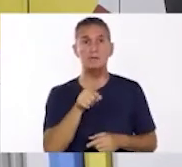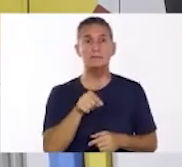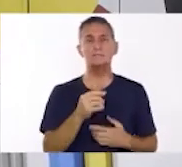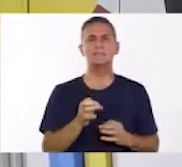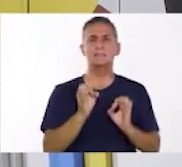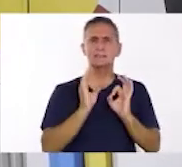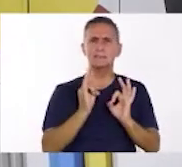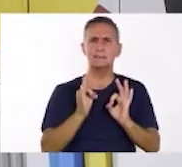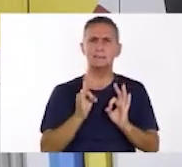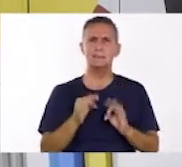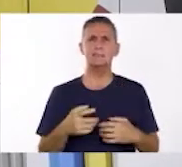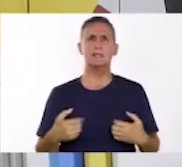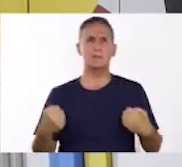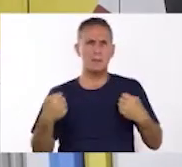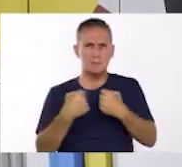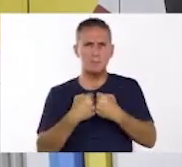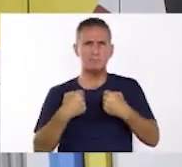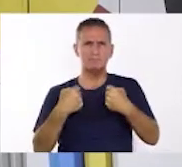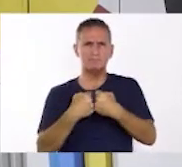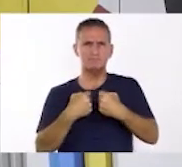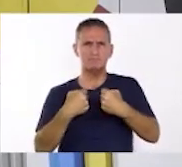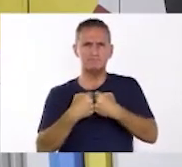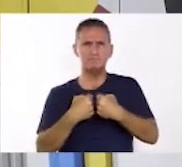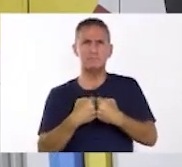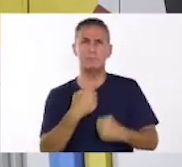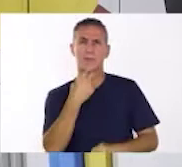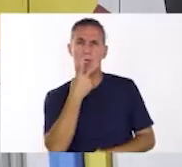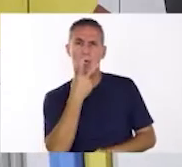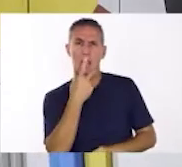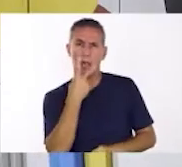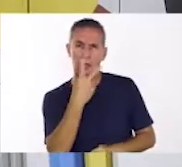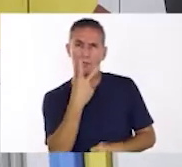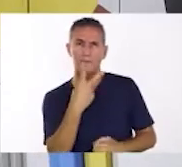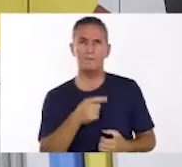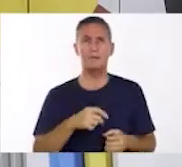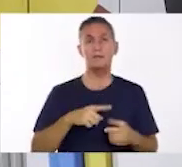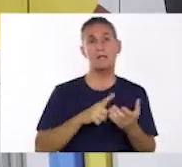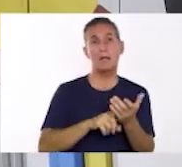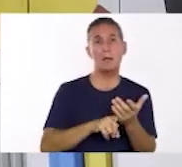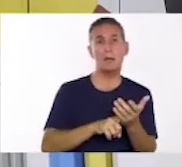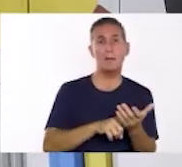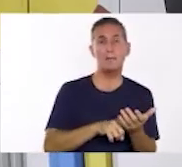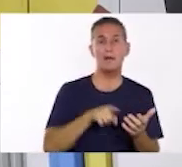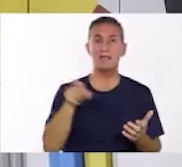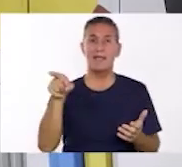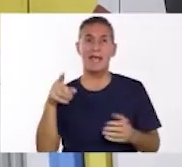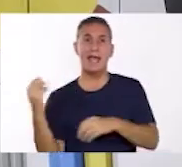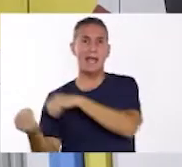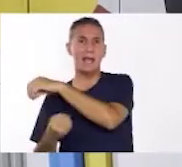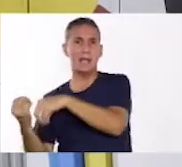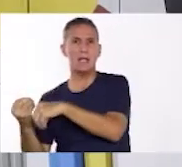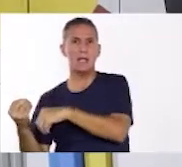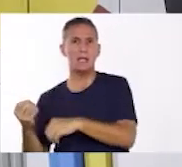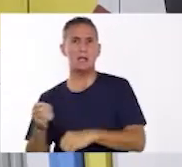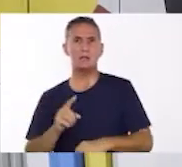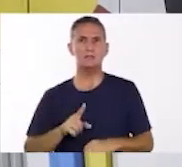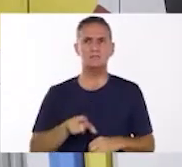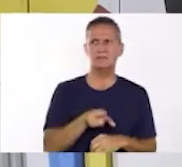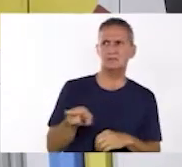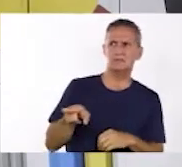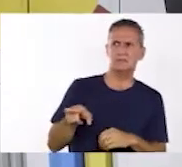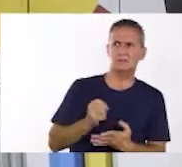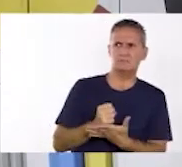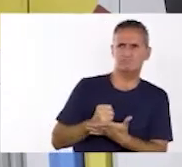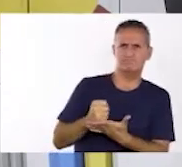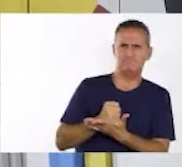esta misma rivalidad. Fíjense cómo el padre, al transformarse, no puede, le pone mal